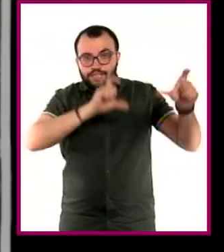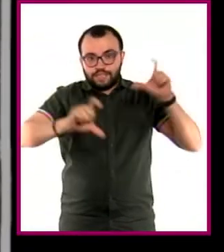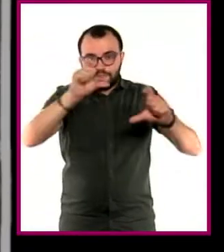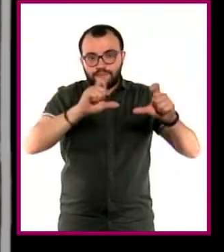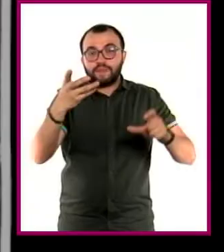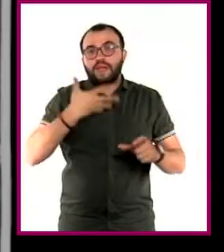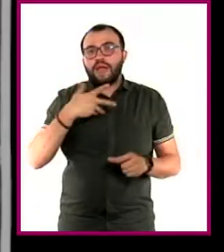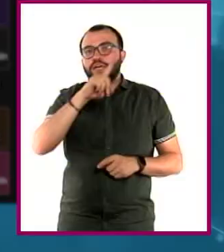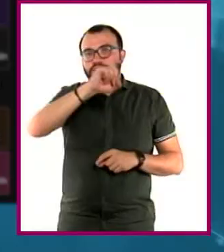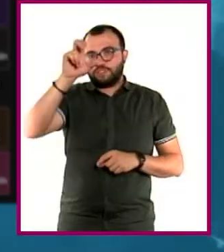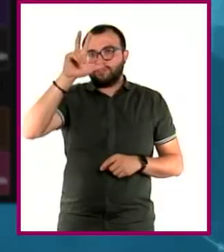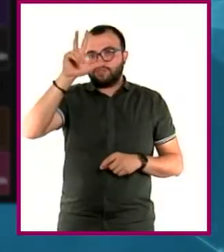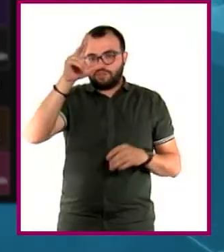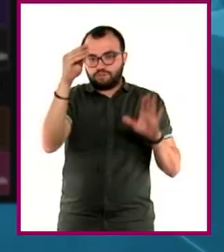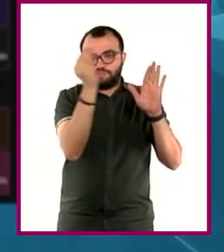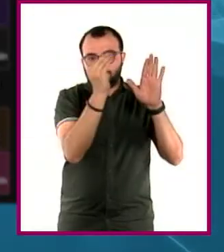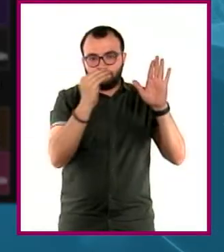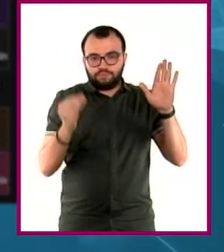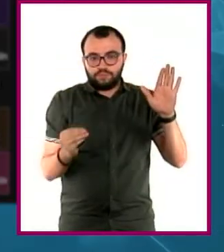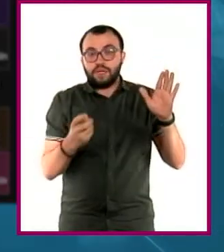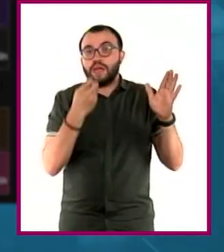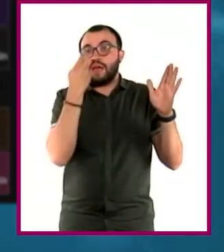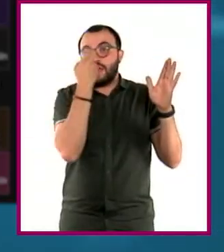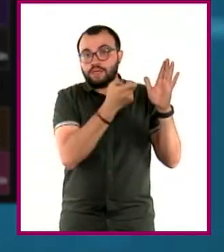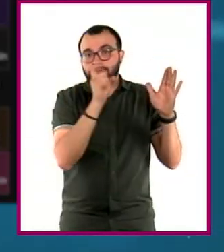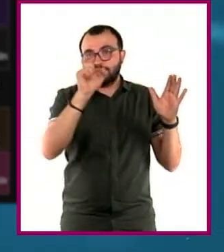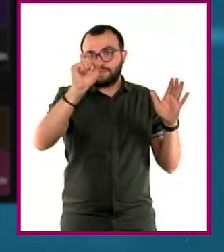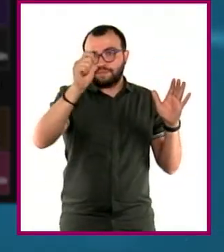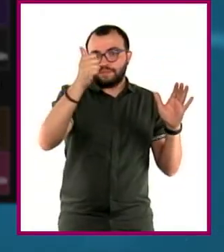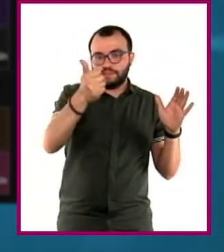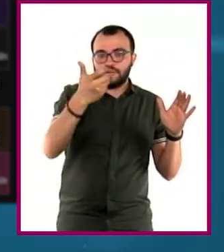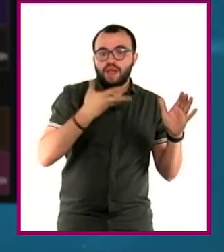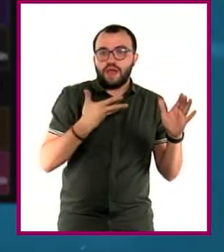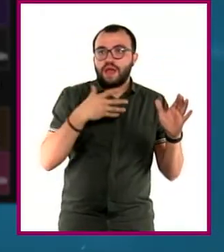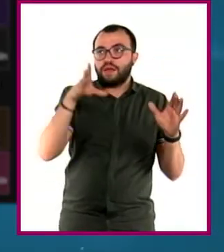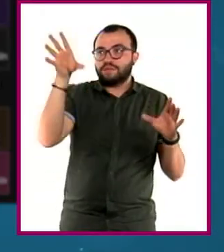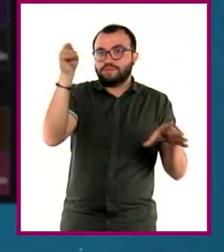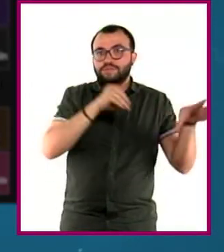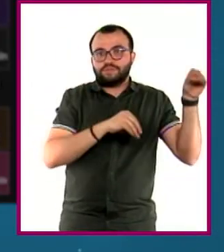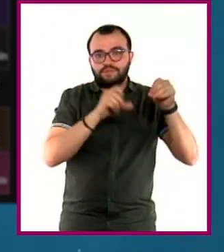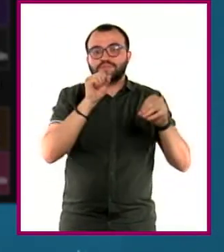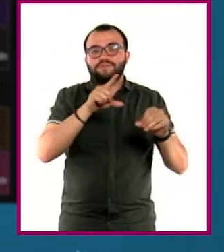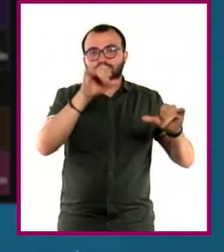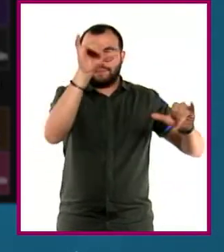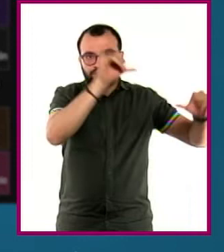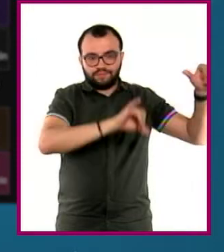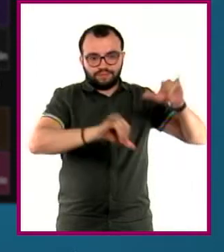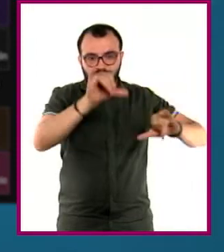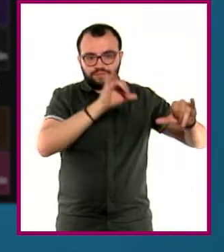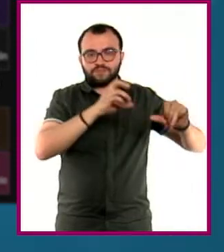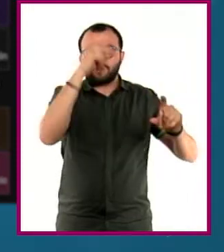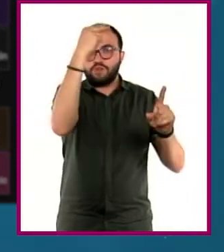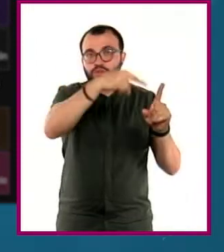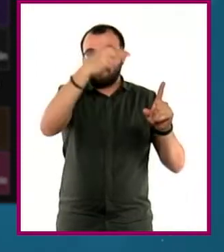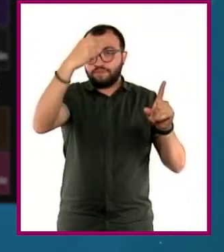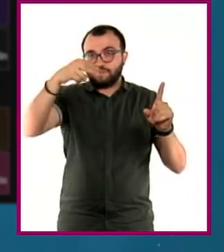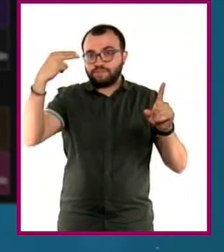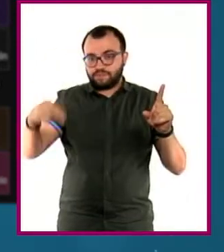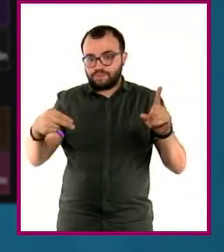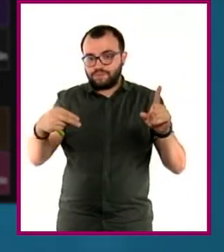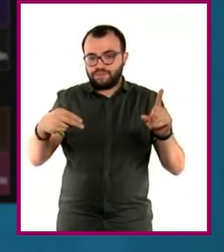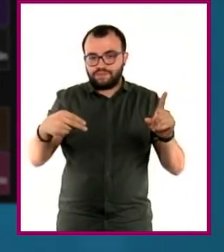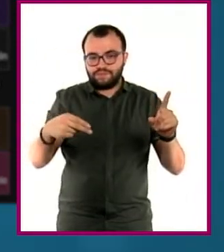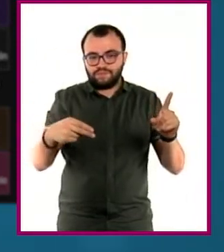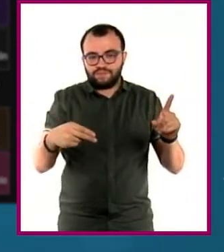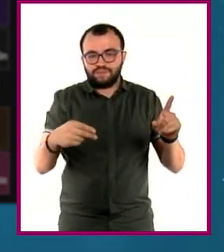de 118 elementos. De ellos, 26 se han obtenido en el laboratorio. Los nombres de los elementos, sobre